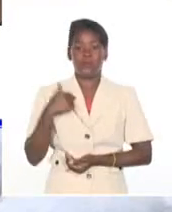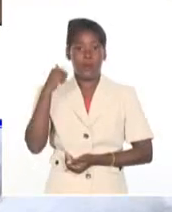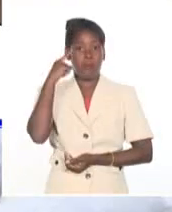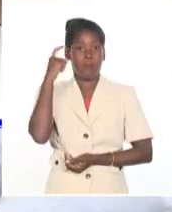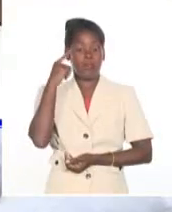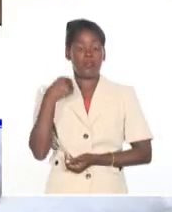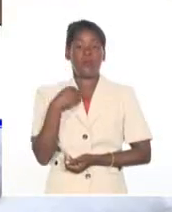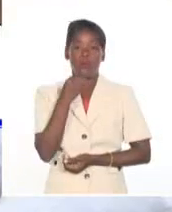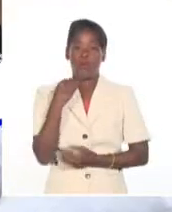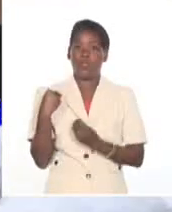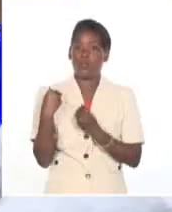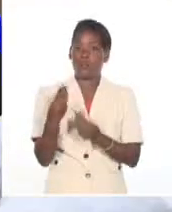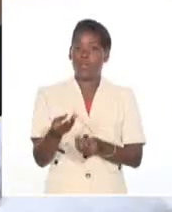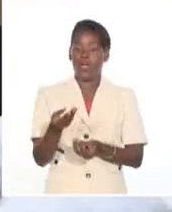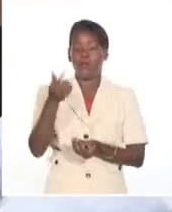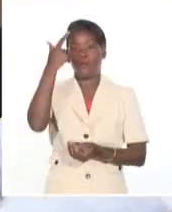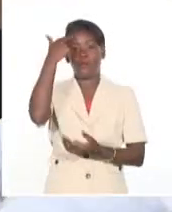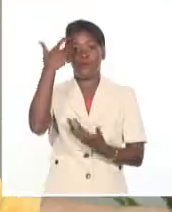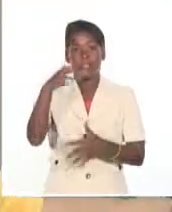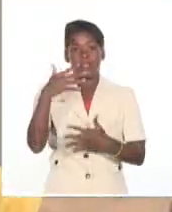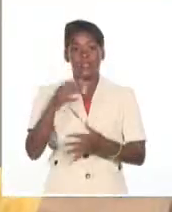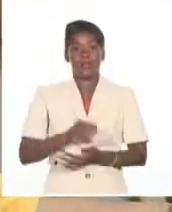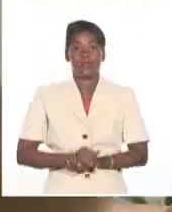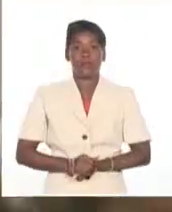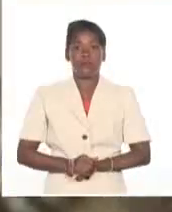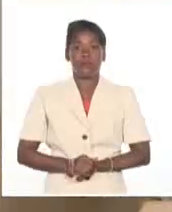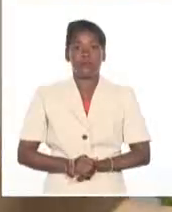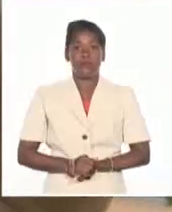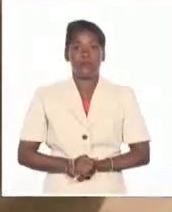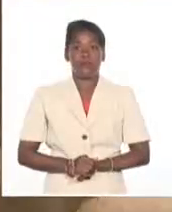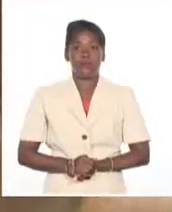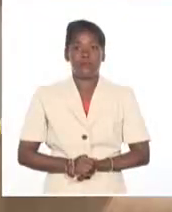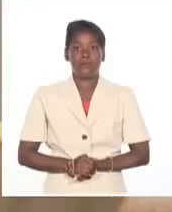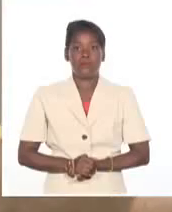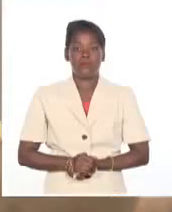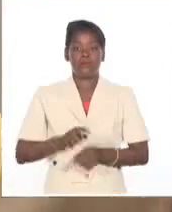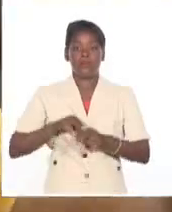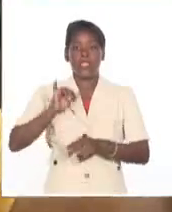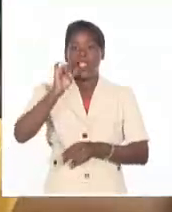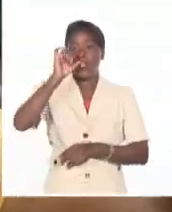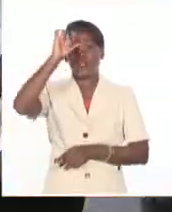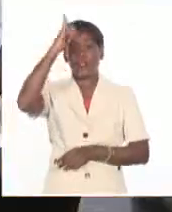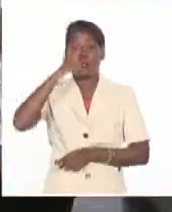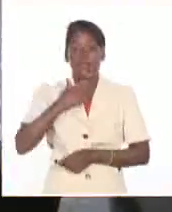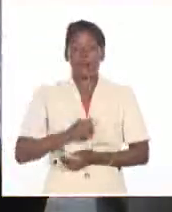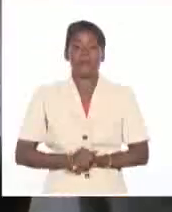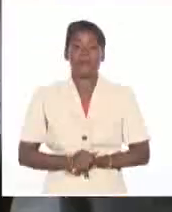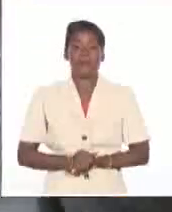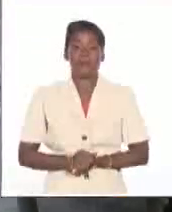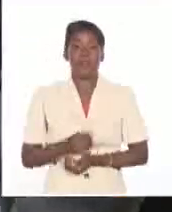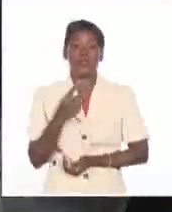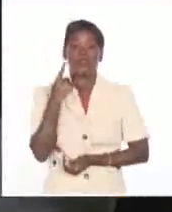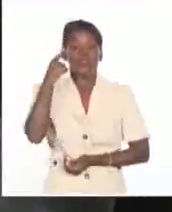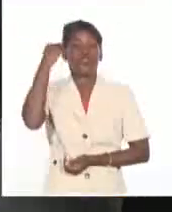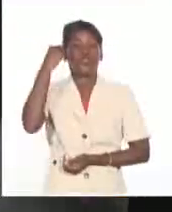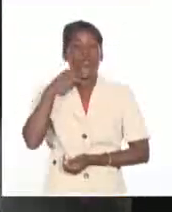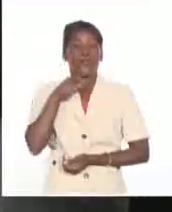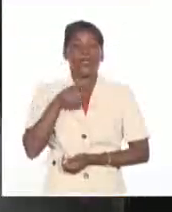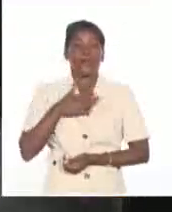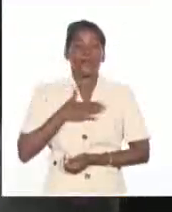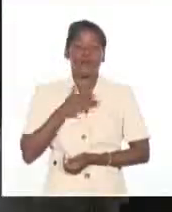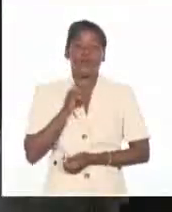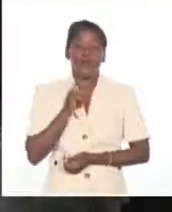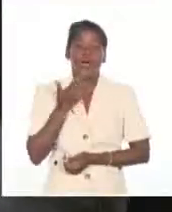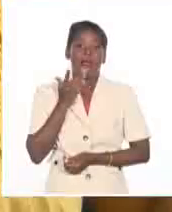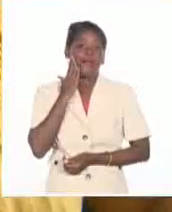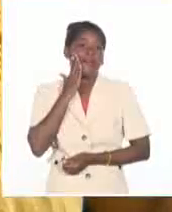Nacional a Niurka. Hilda Venero de La Paz, conocida por todos como Niurka, recibe este reconocimiento